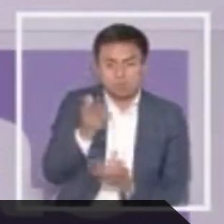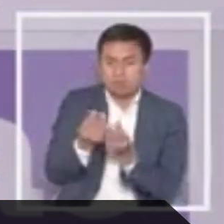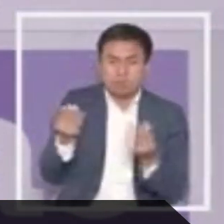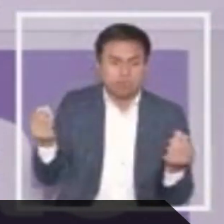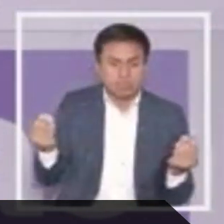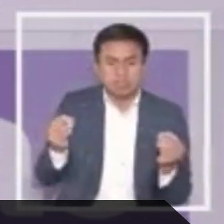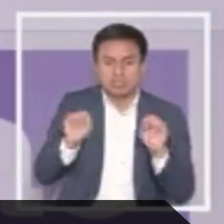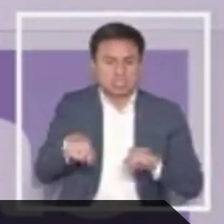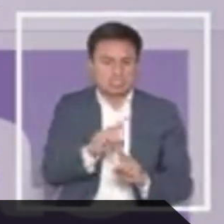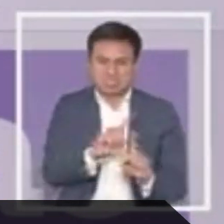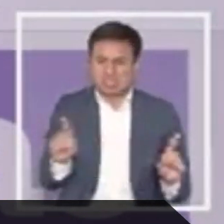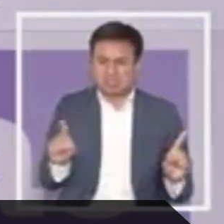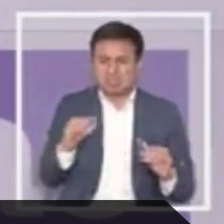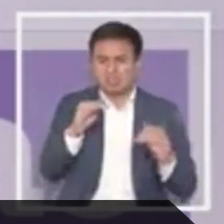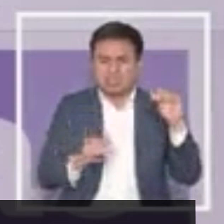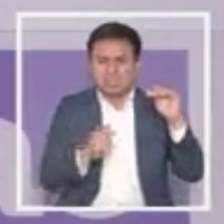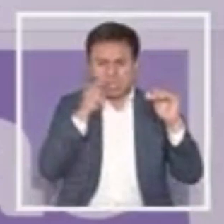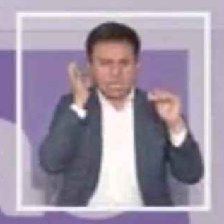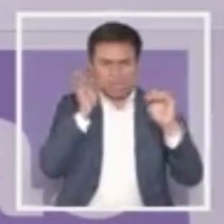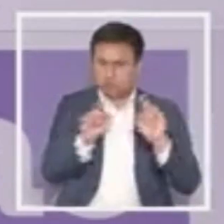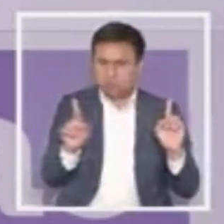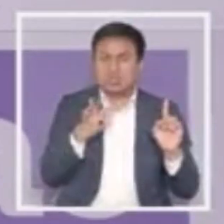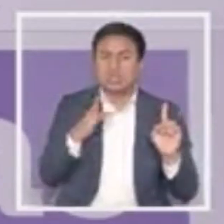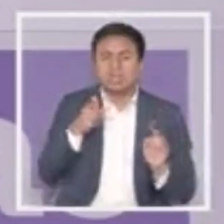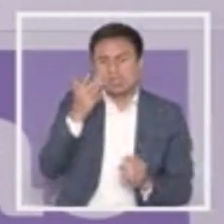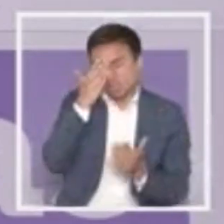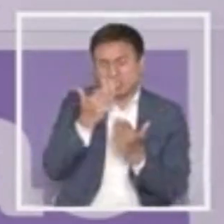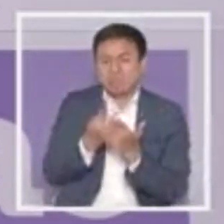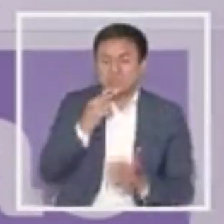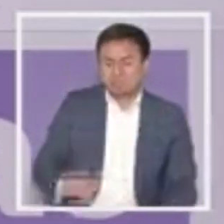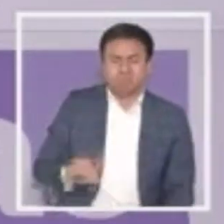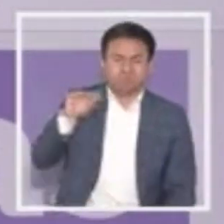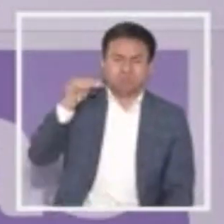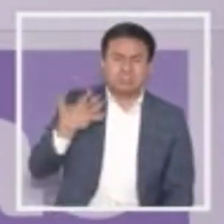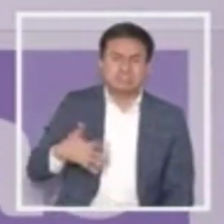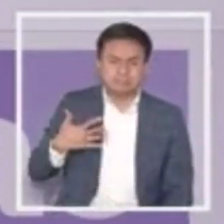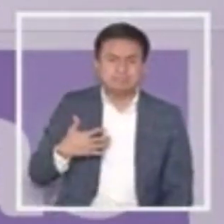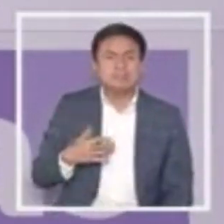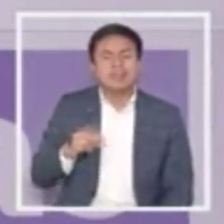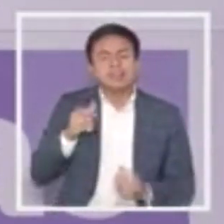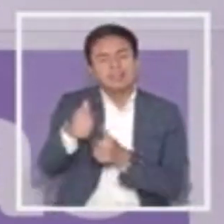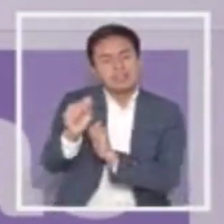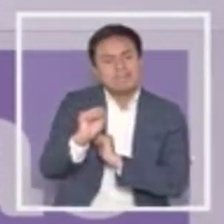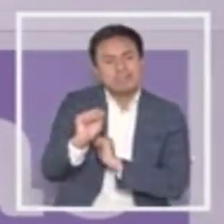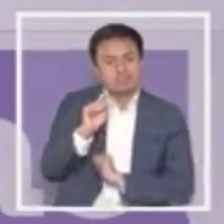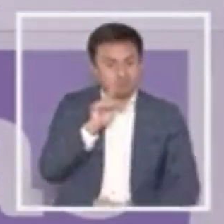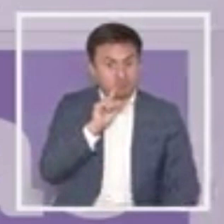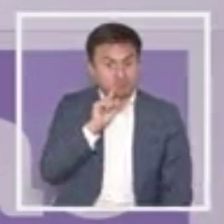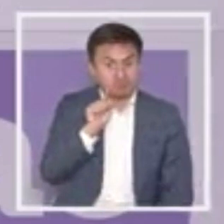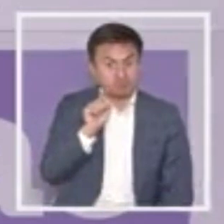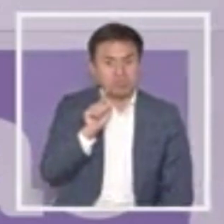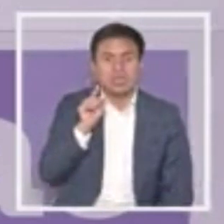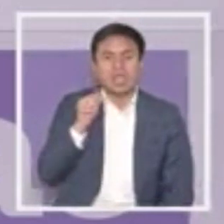las inaceptables brechas de género que tienen que enfrentar a lo largo de toda su vida. Hay un desafío